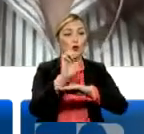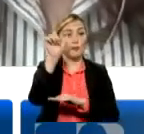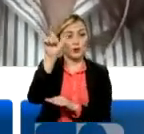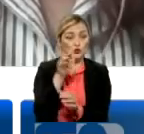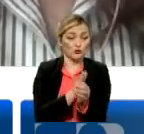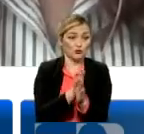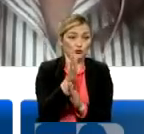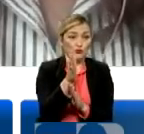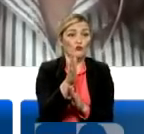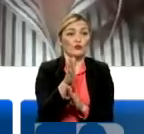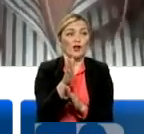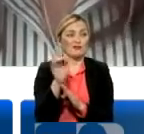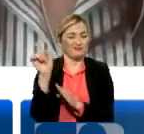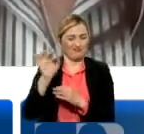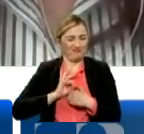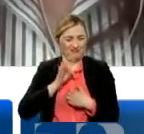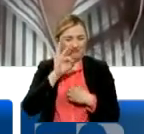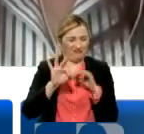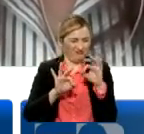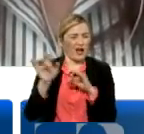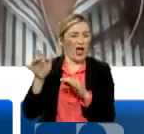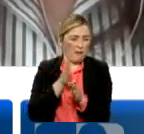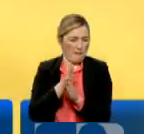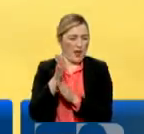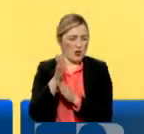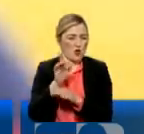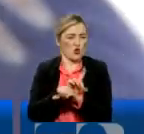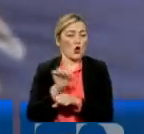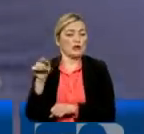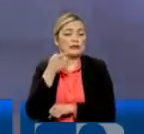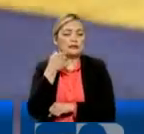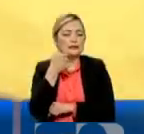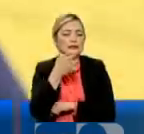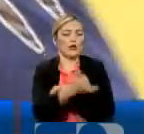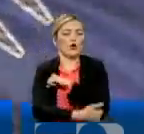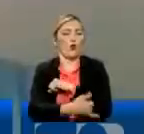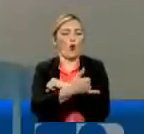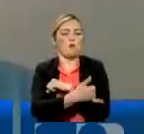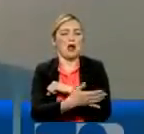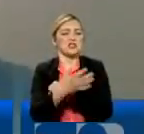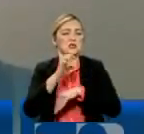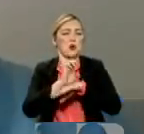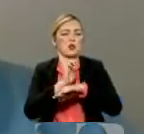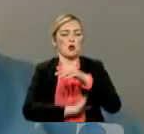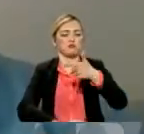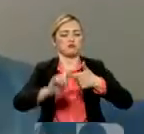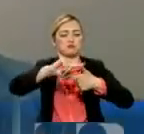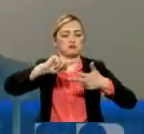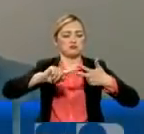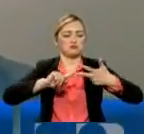explica el experto en inmunología, Nicolaos Kyriakidis, el país tendría tres caminos. El primer eje es de